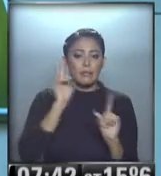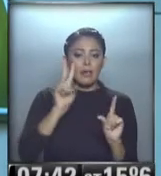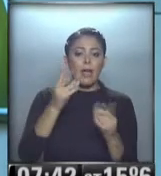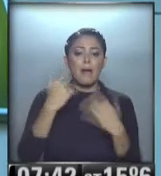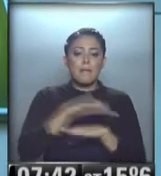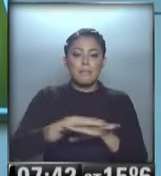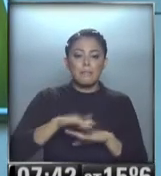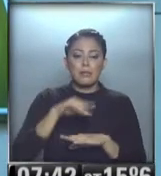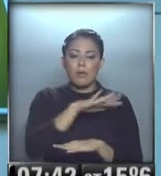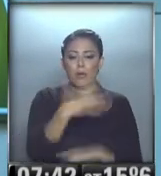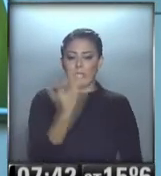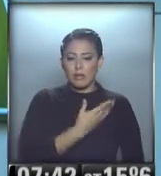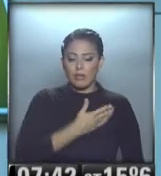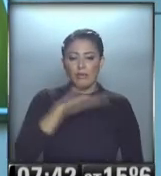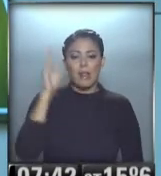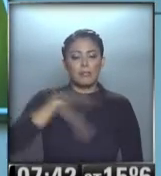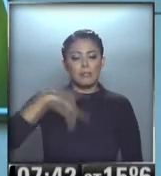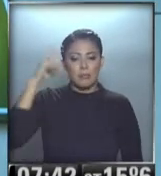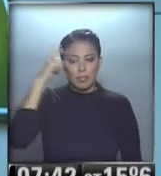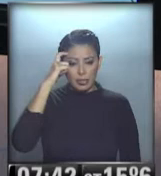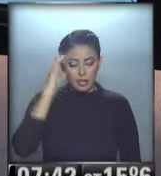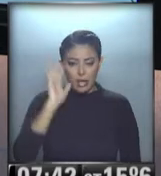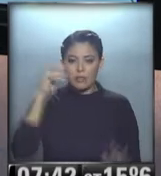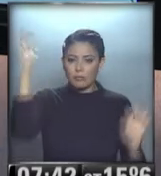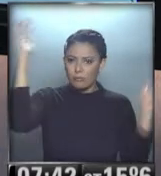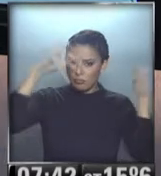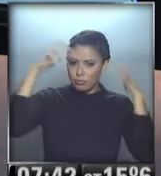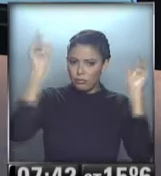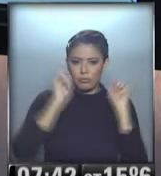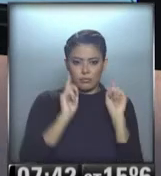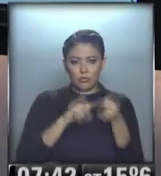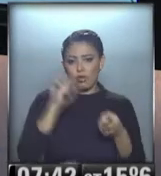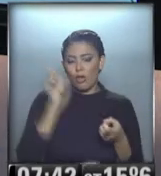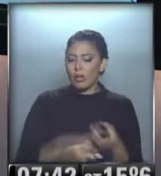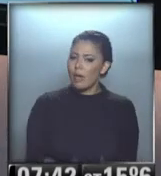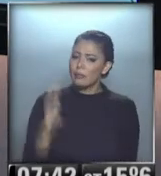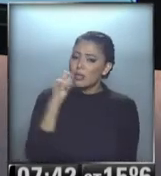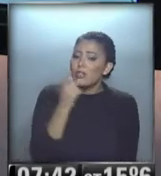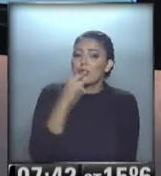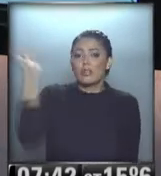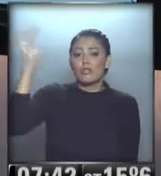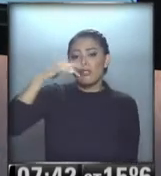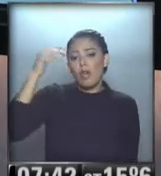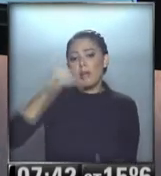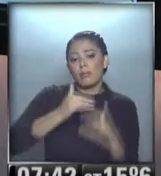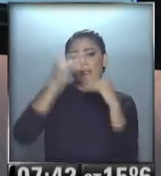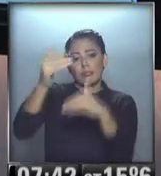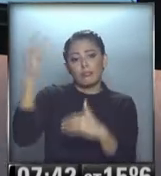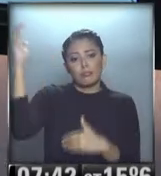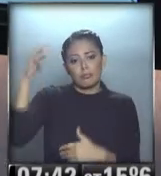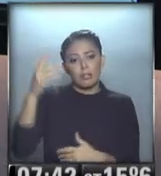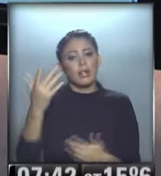San Rafael, se está dando ahora con 10 grados, está lloviendo y así va a seguir todo pero el día. Está bueno, ¿no? Porque si llueve cada tantísimo, ¿o no?